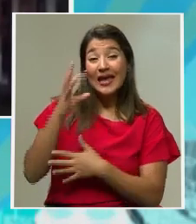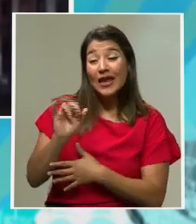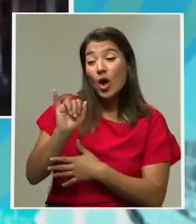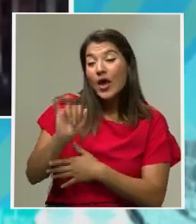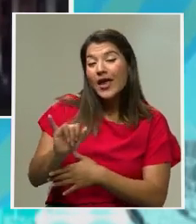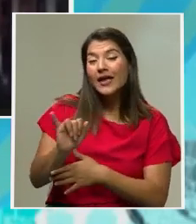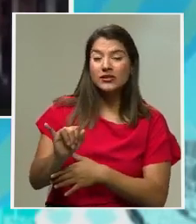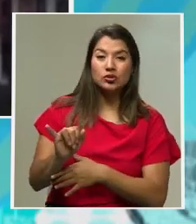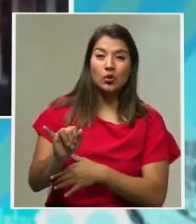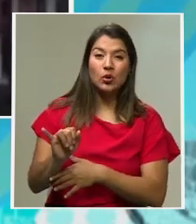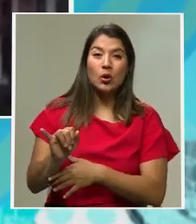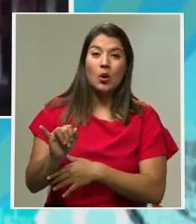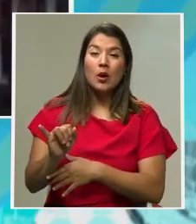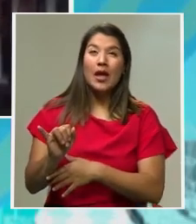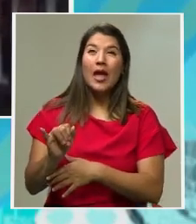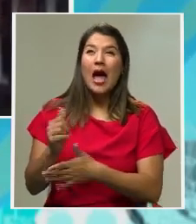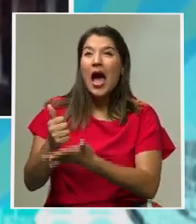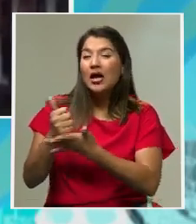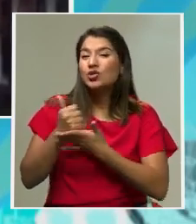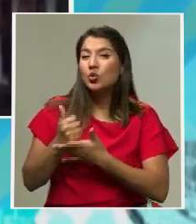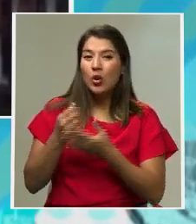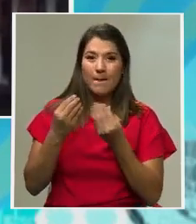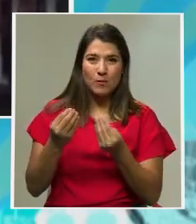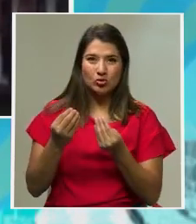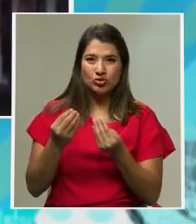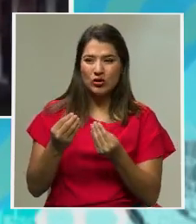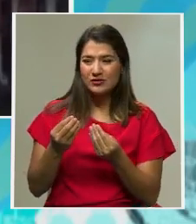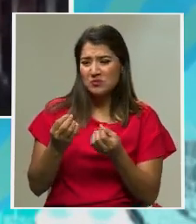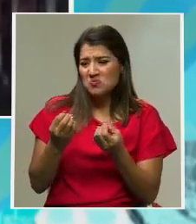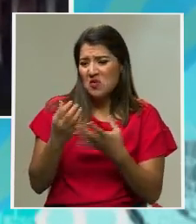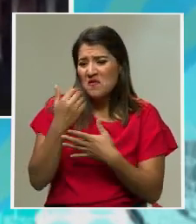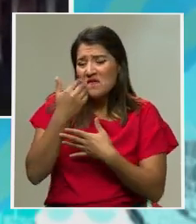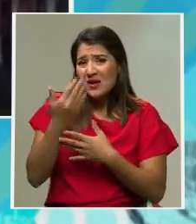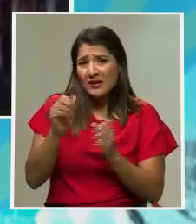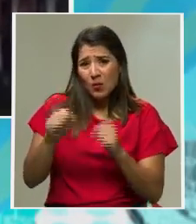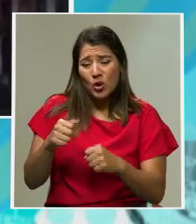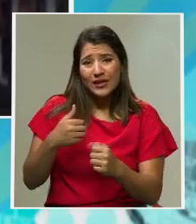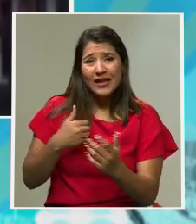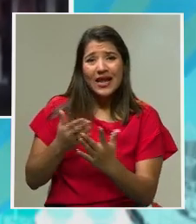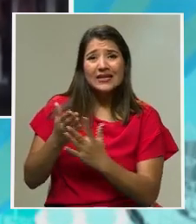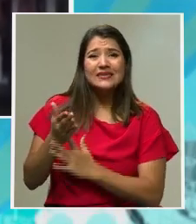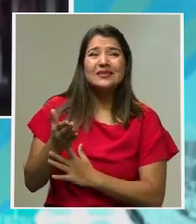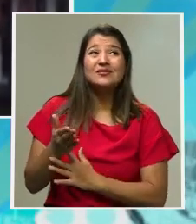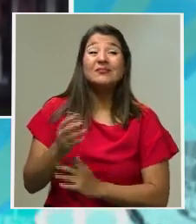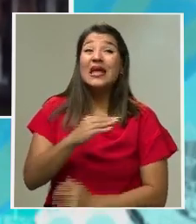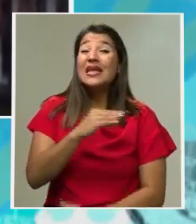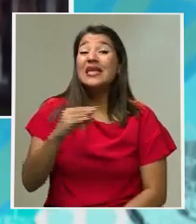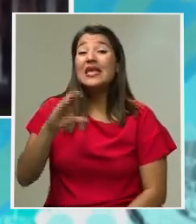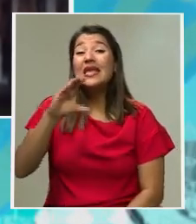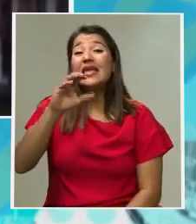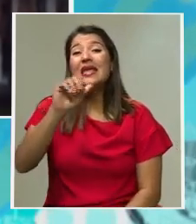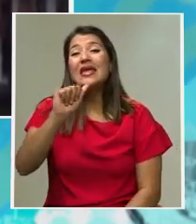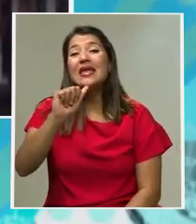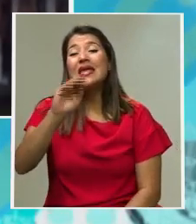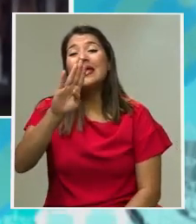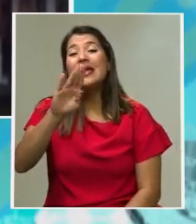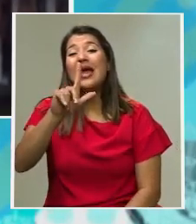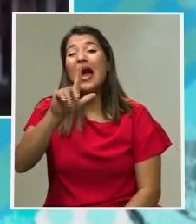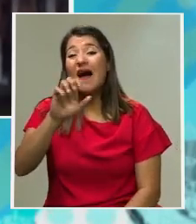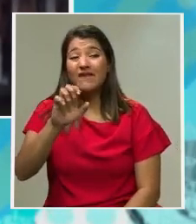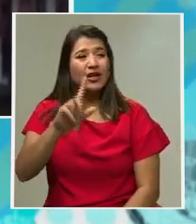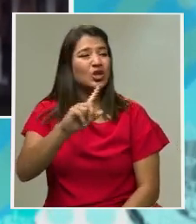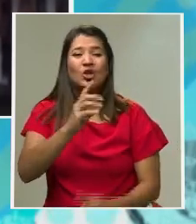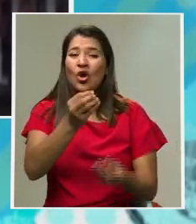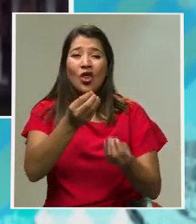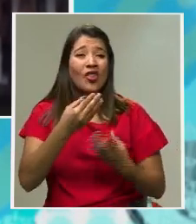enriquece muchísimo esa facilidad que tampoco la da el cable, porque el cable había que